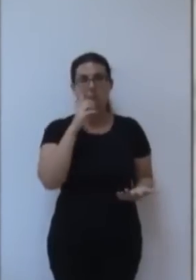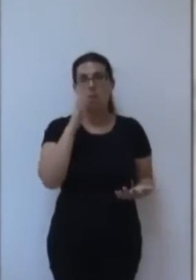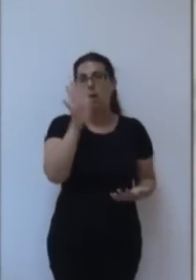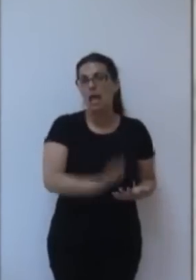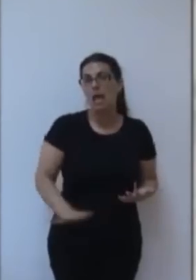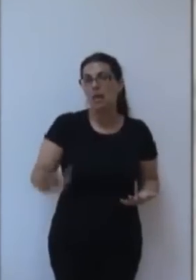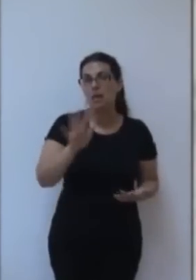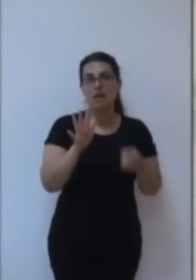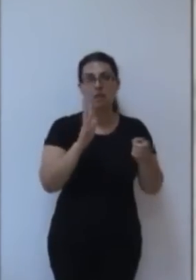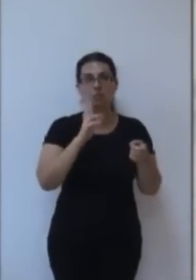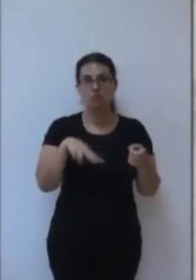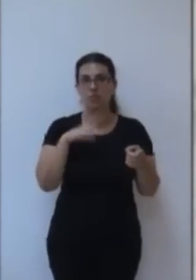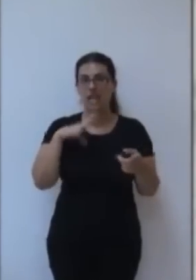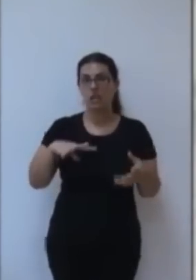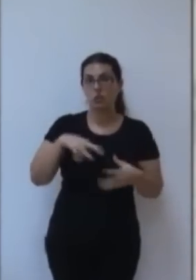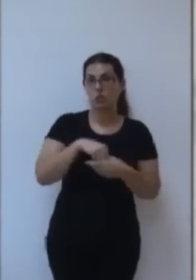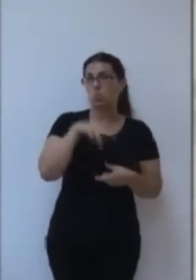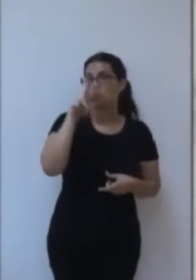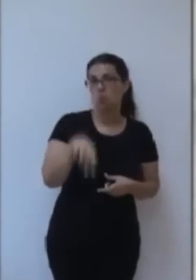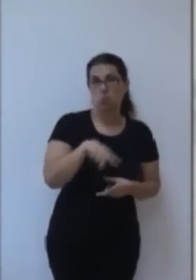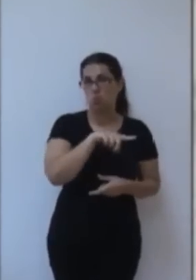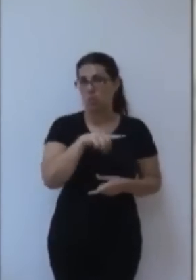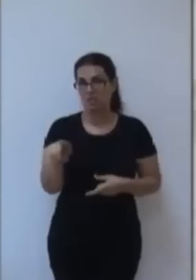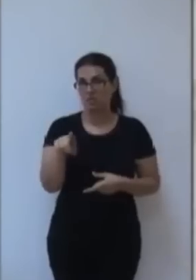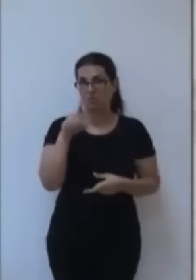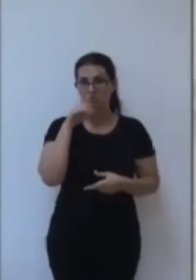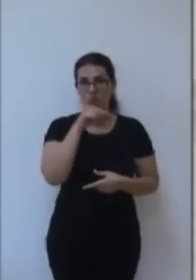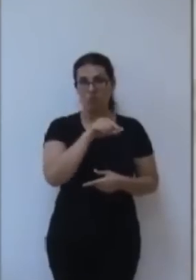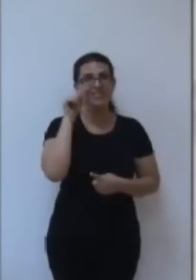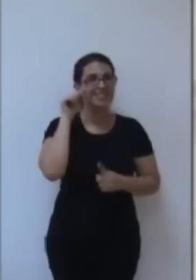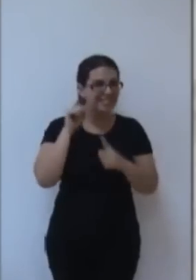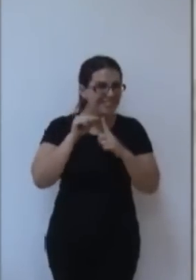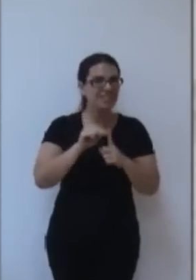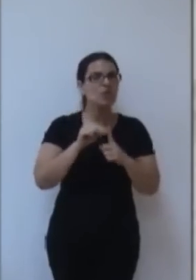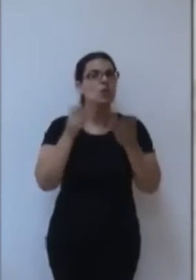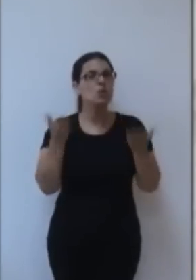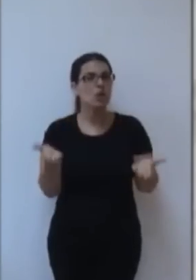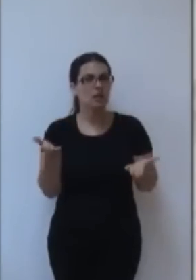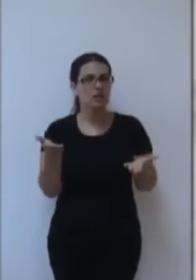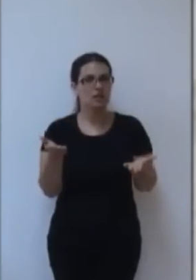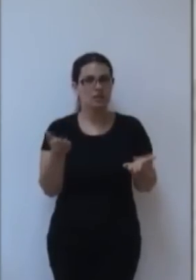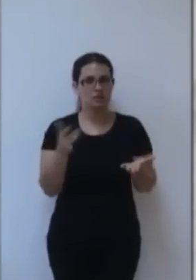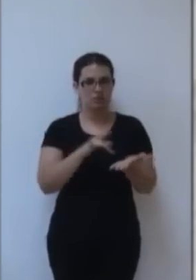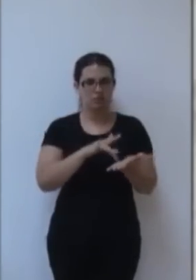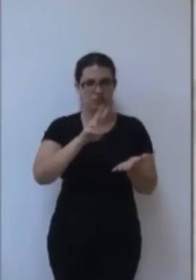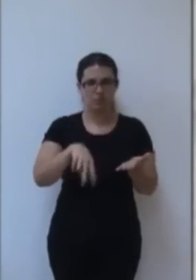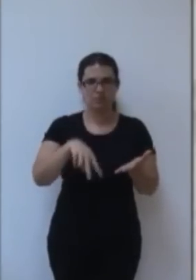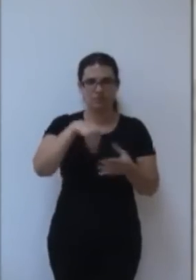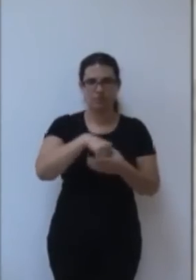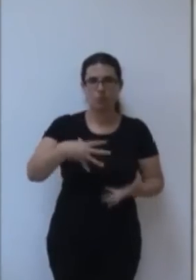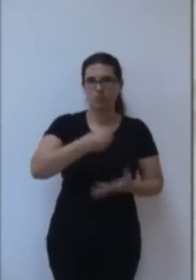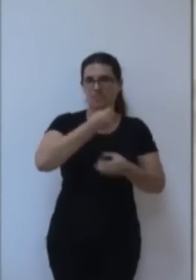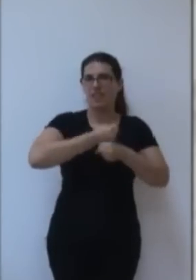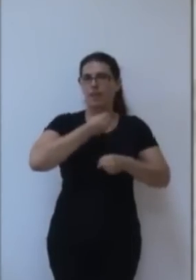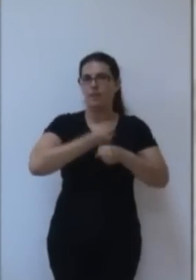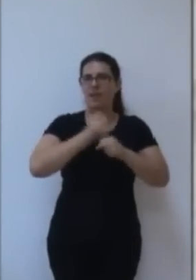algo inclusivo, porque está pensado para que haya una bolsa de trabajo específica para